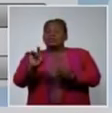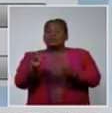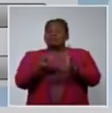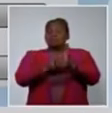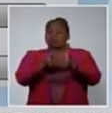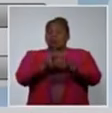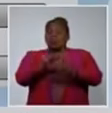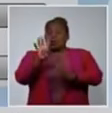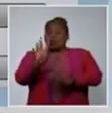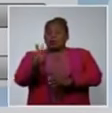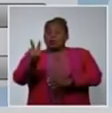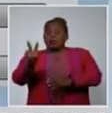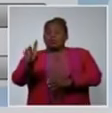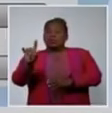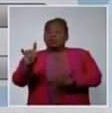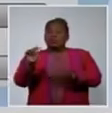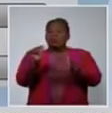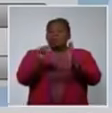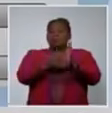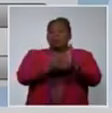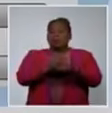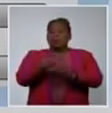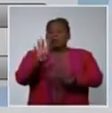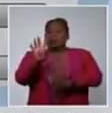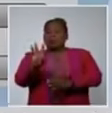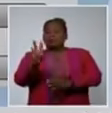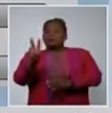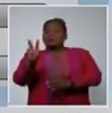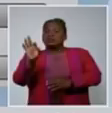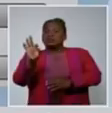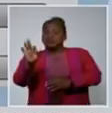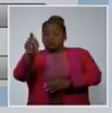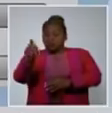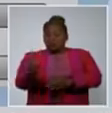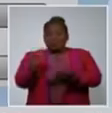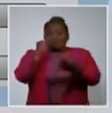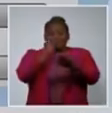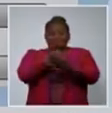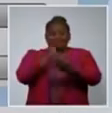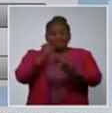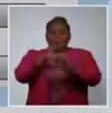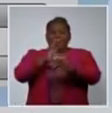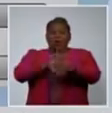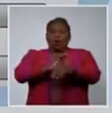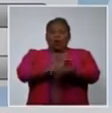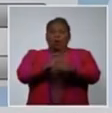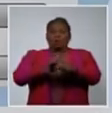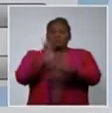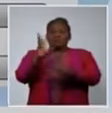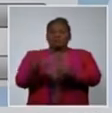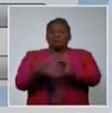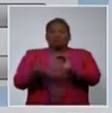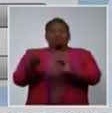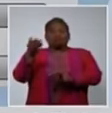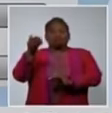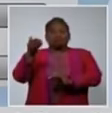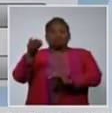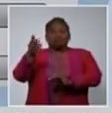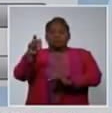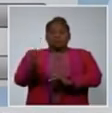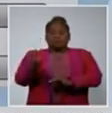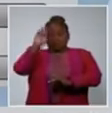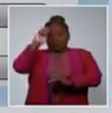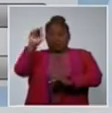mil 420 confirmado unas inflamación halaga del caso al tuvo 21